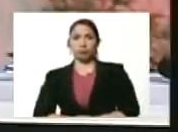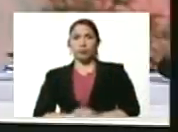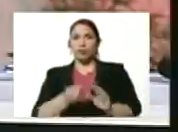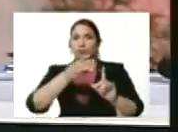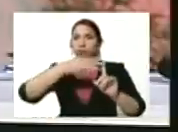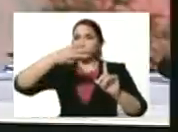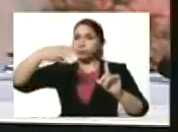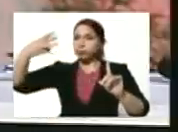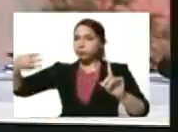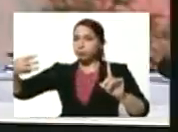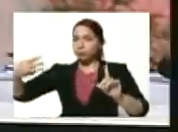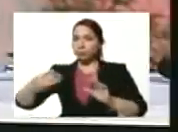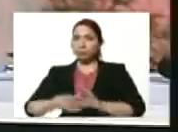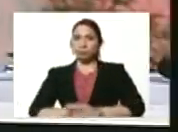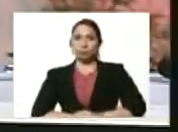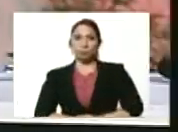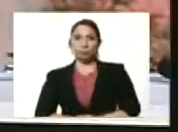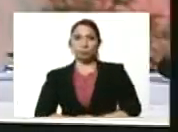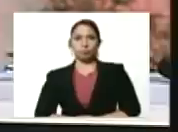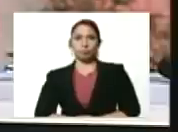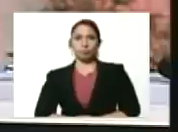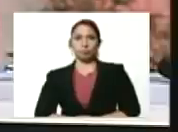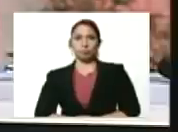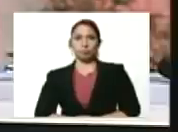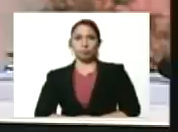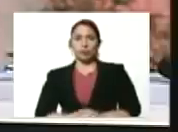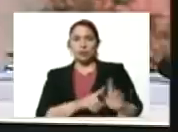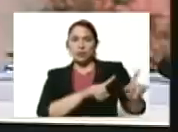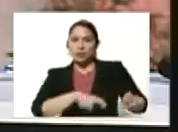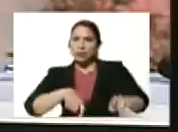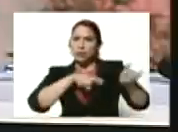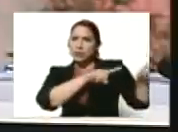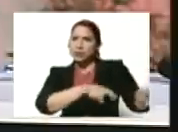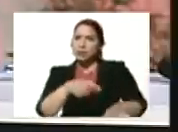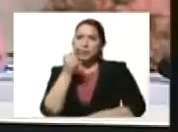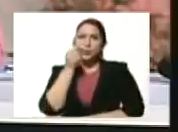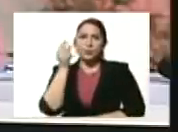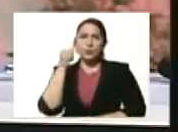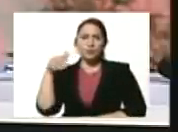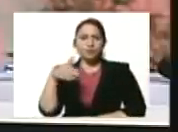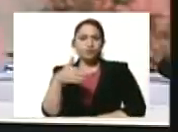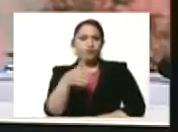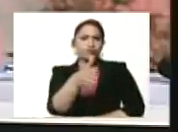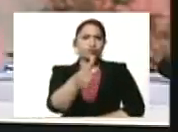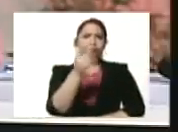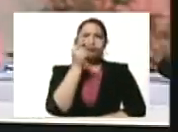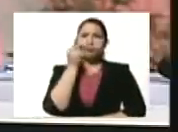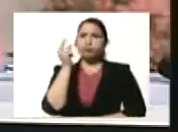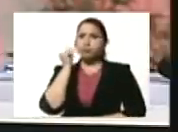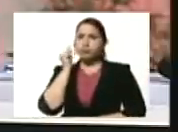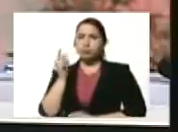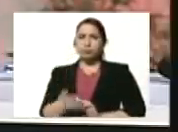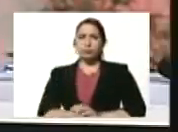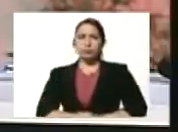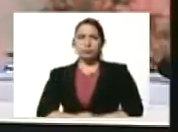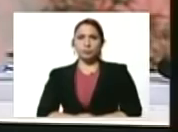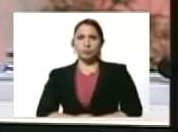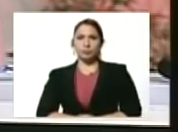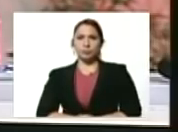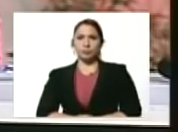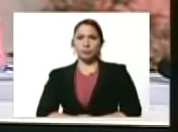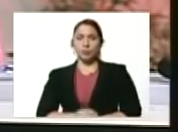sexodiversidad, de los campesinos, campesinas, pescadores y pescadoras, de